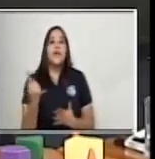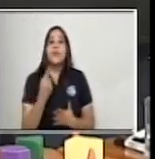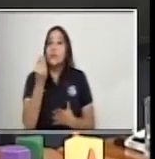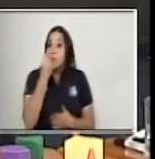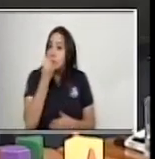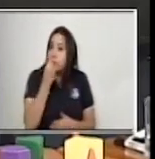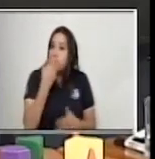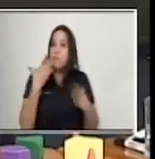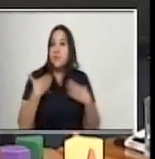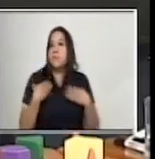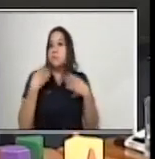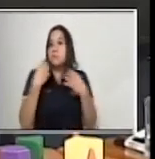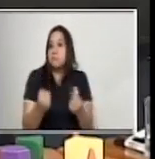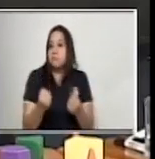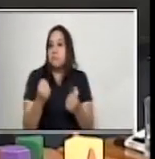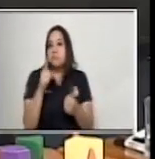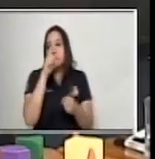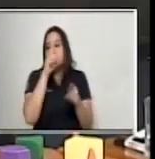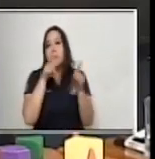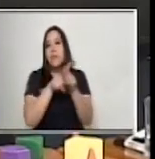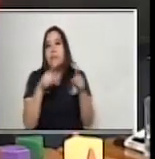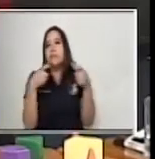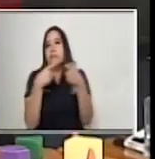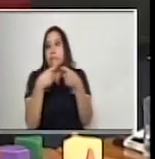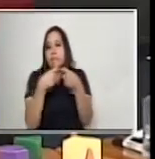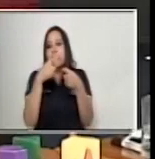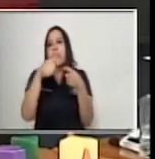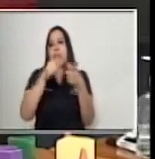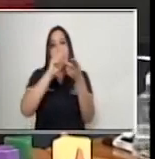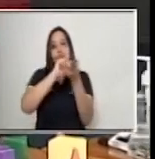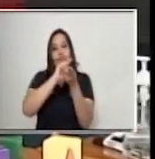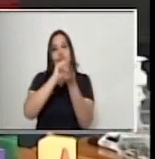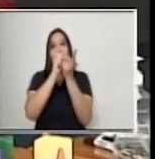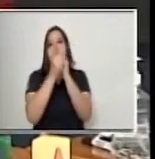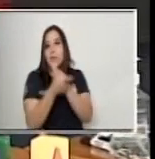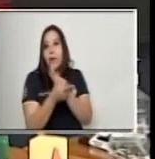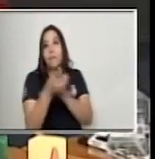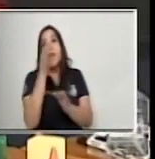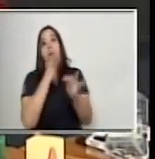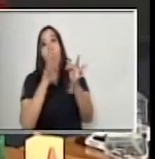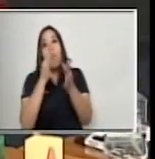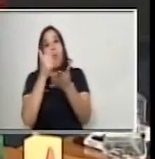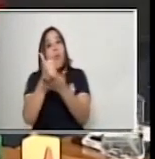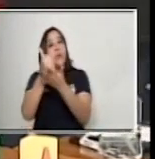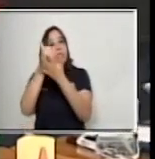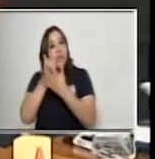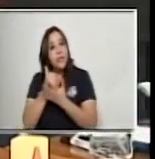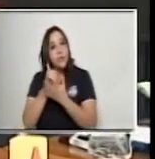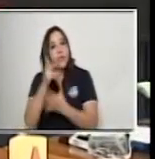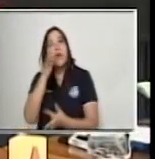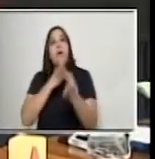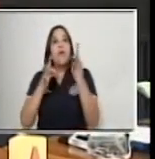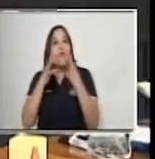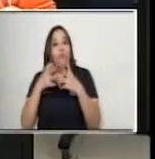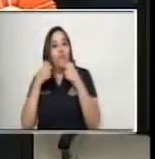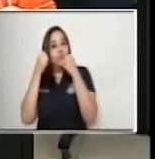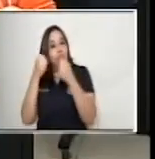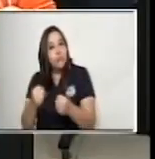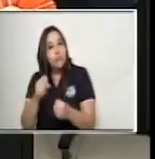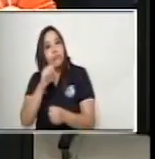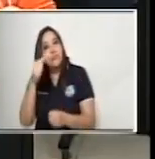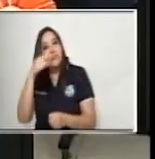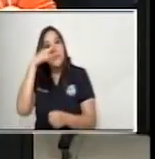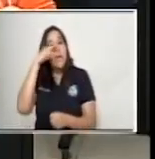y las energías se pueden convertir o pueden ayudar a la creación o fortalecimiento de tejidos o